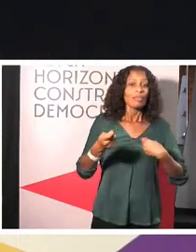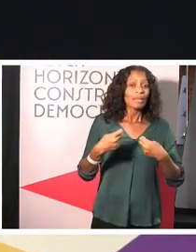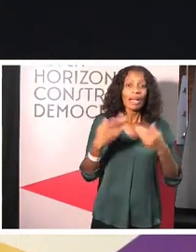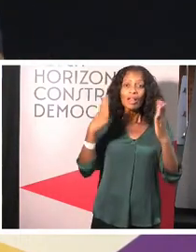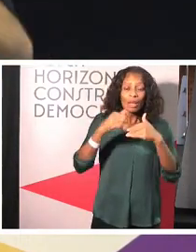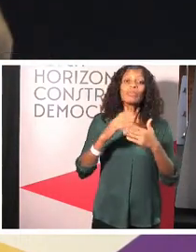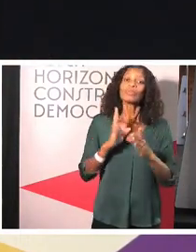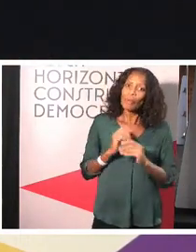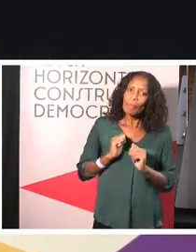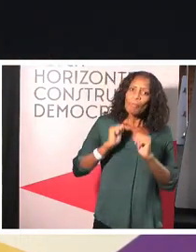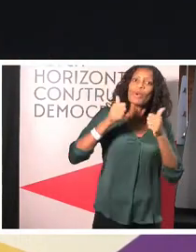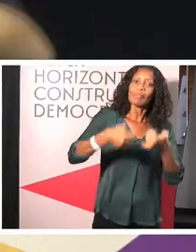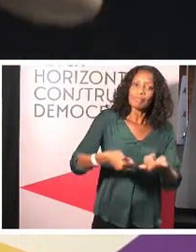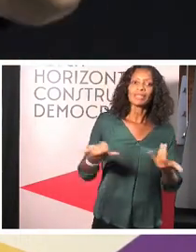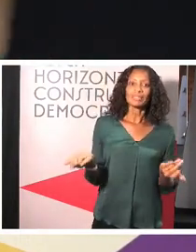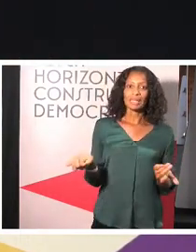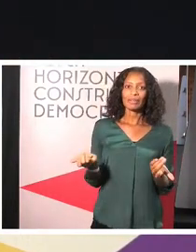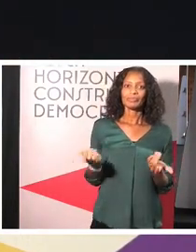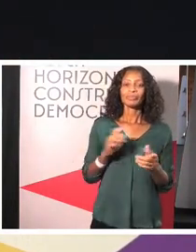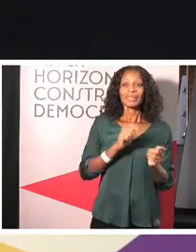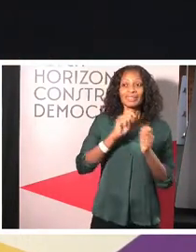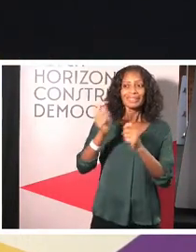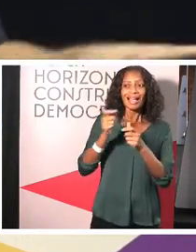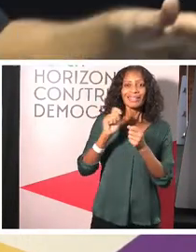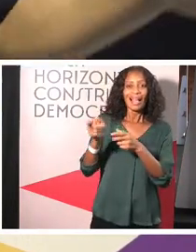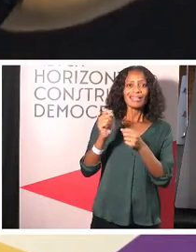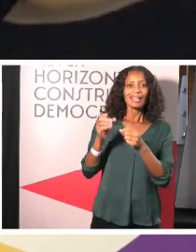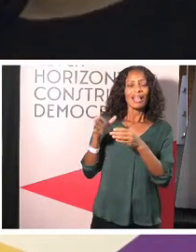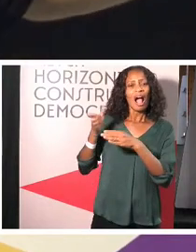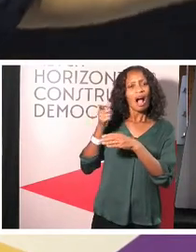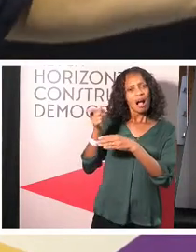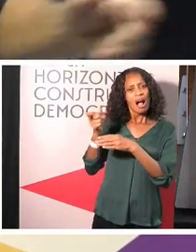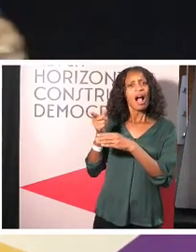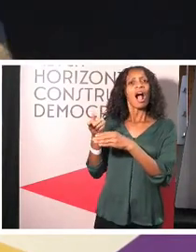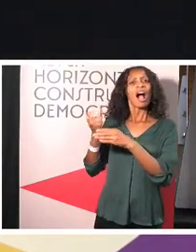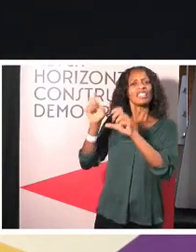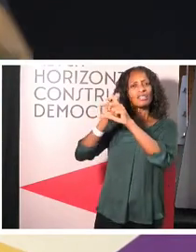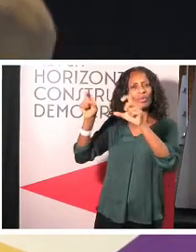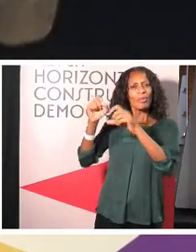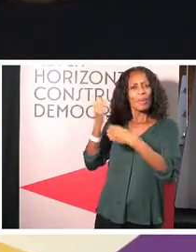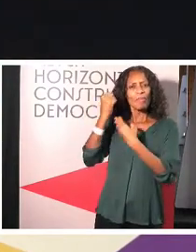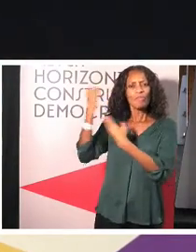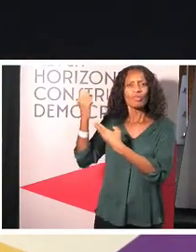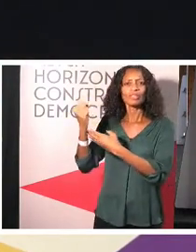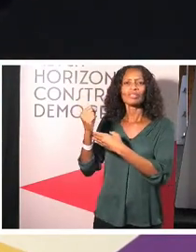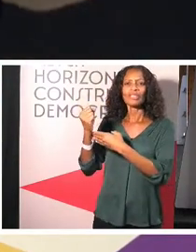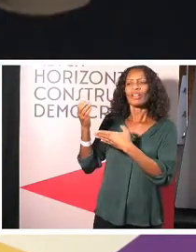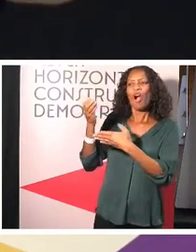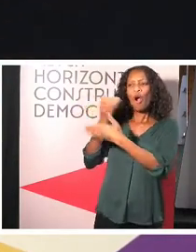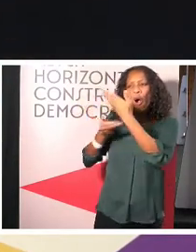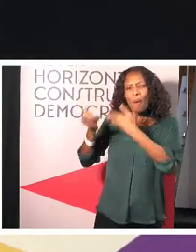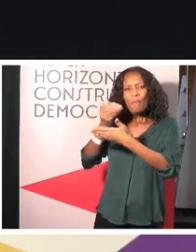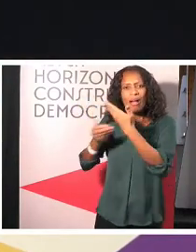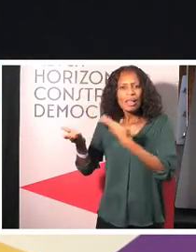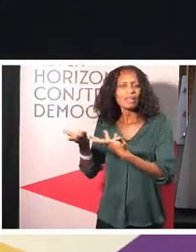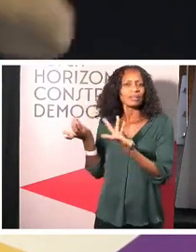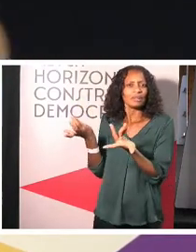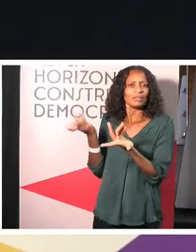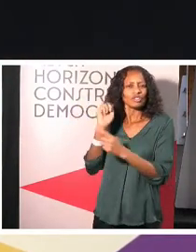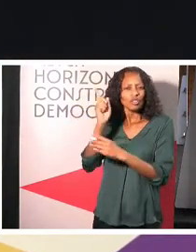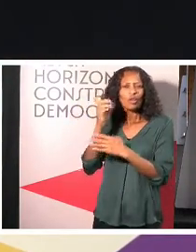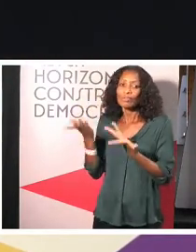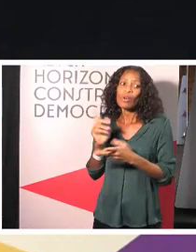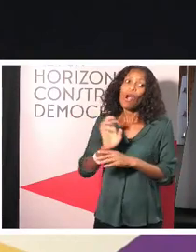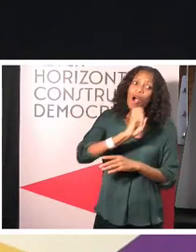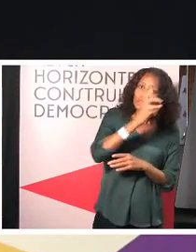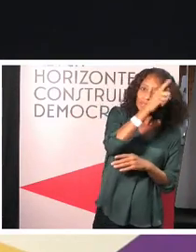esas empresas de dinero o a esas empresas, a esas cooperativas, que en este caso es muy claro, y que esas cooperativas escalen y que puedan ofrecer servicios